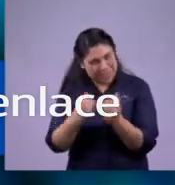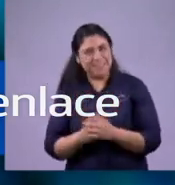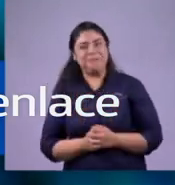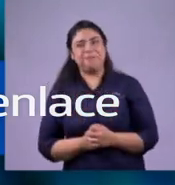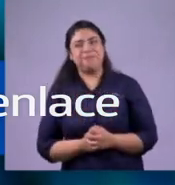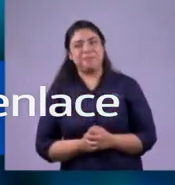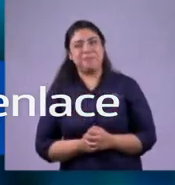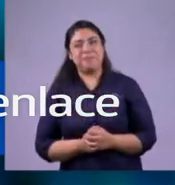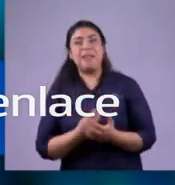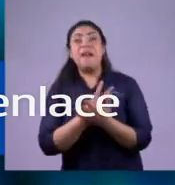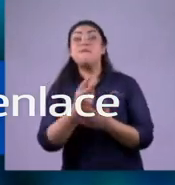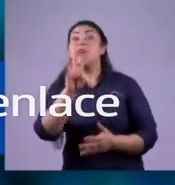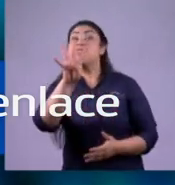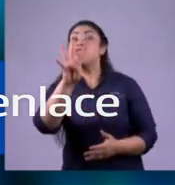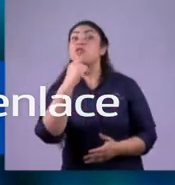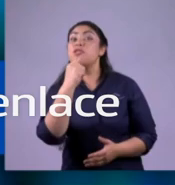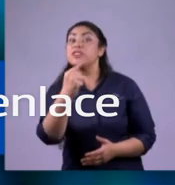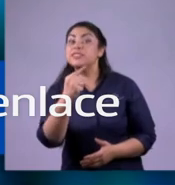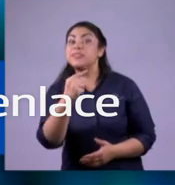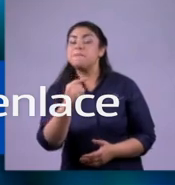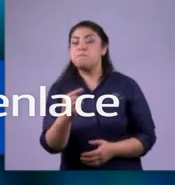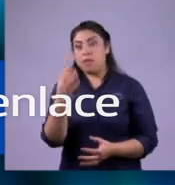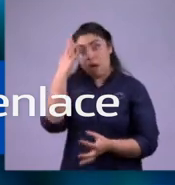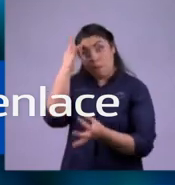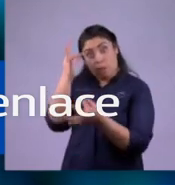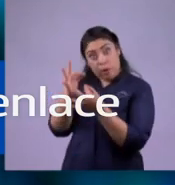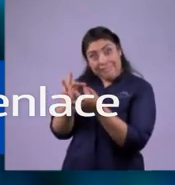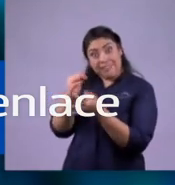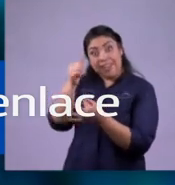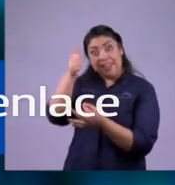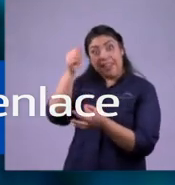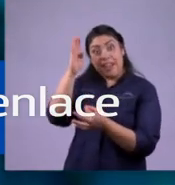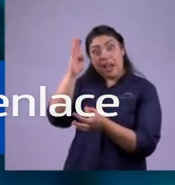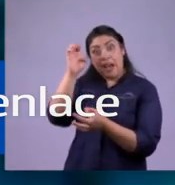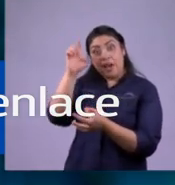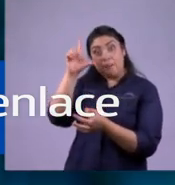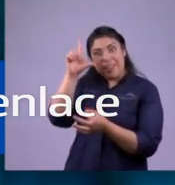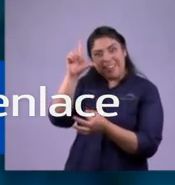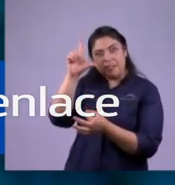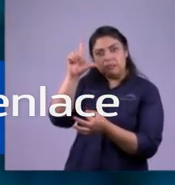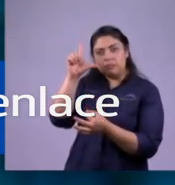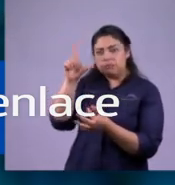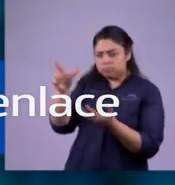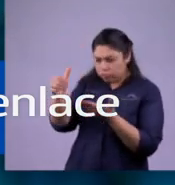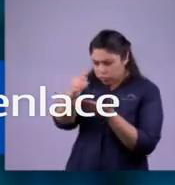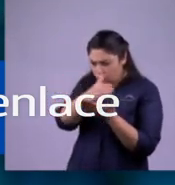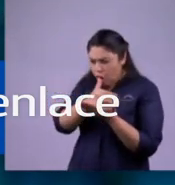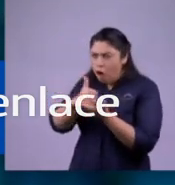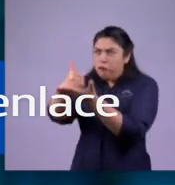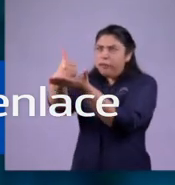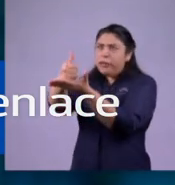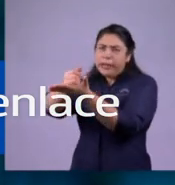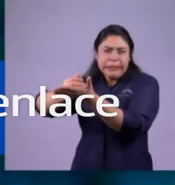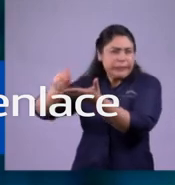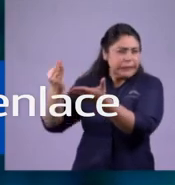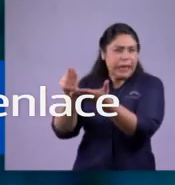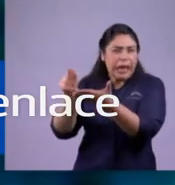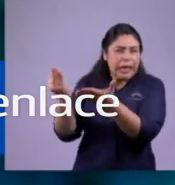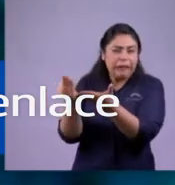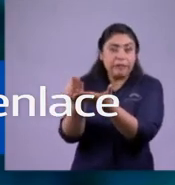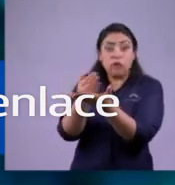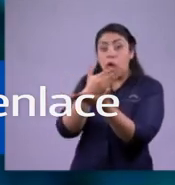verso 4 por la fe abel ofreció adiós más excelente sacrificio que caín paréntesis